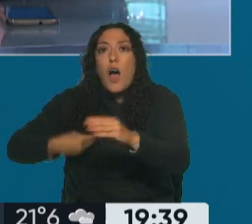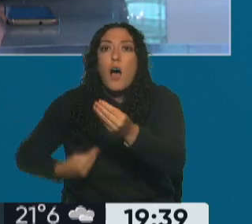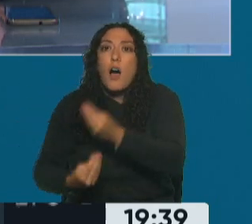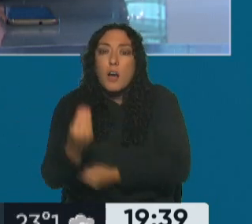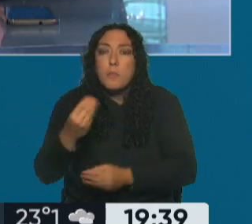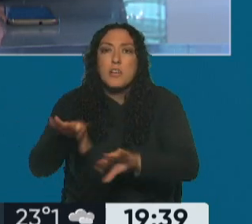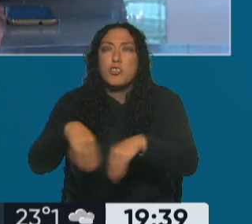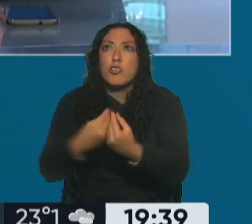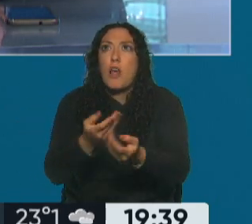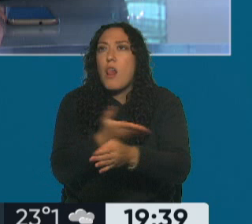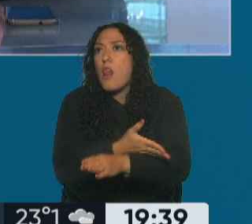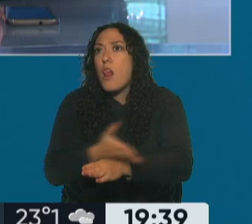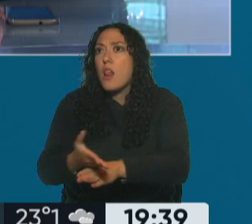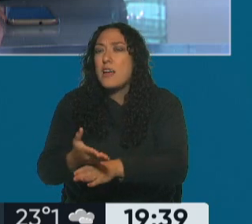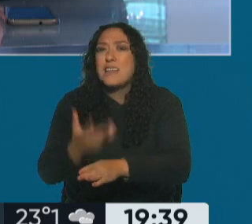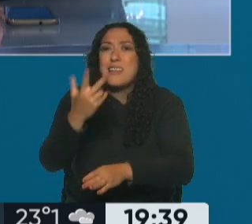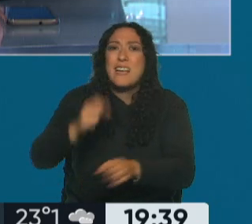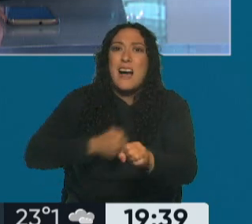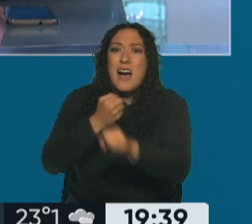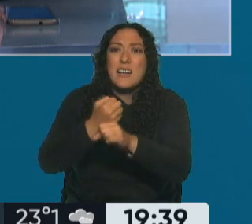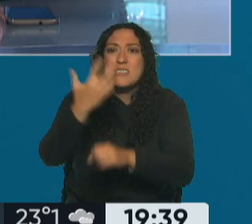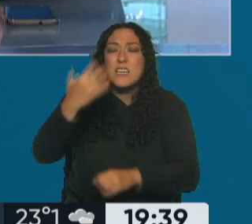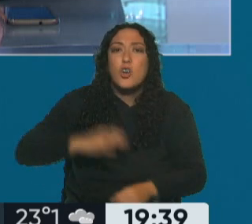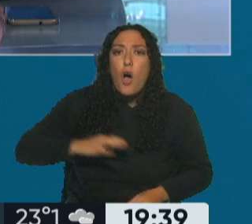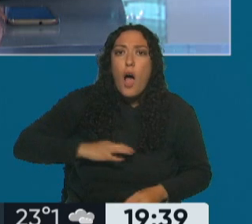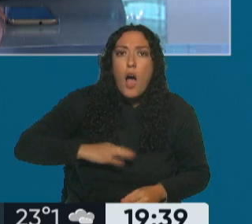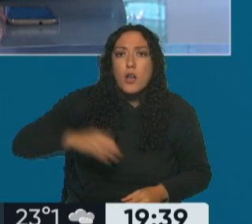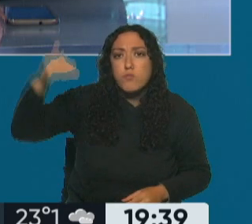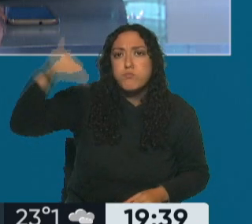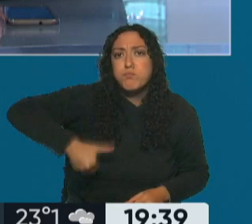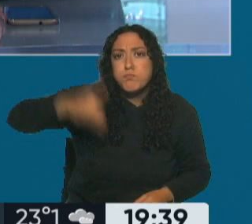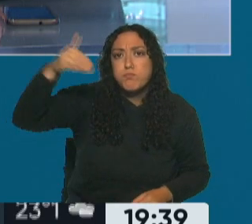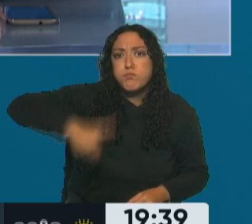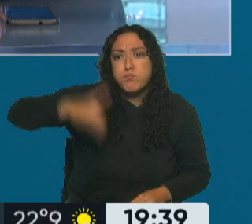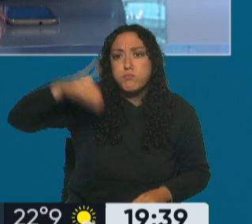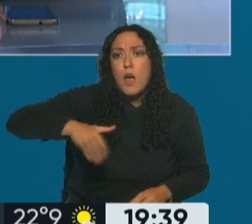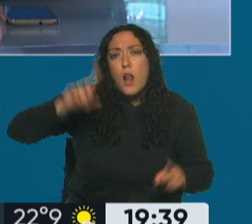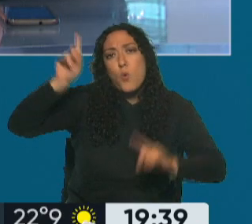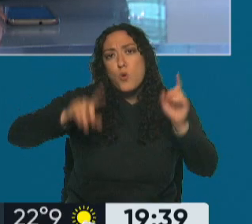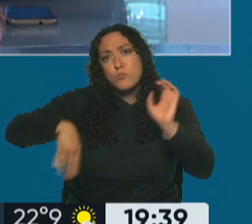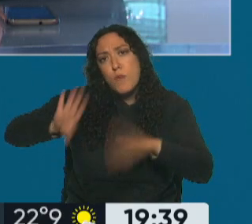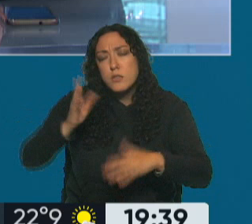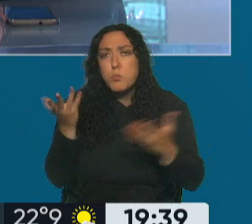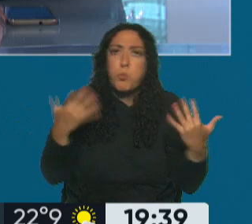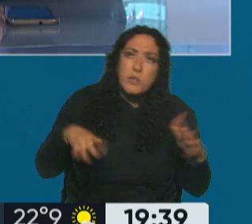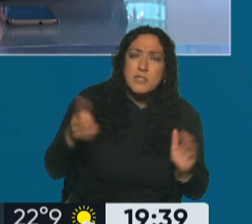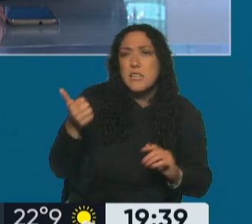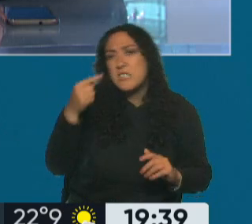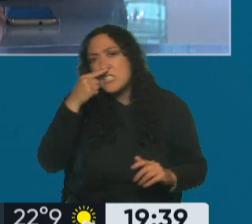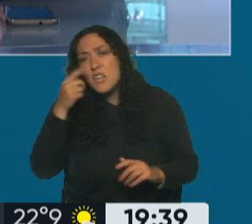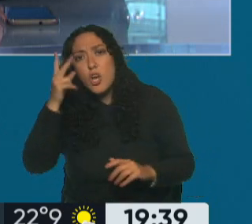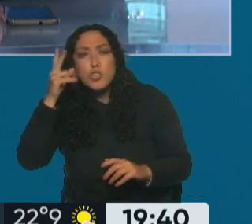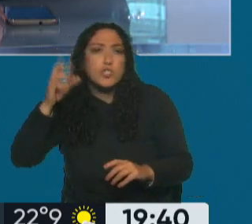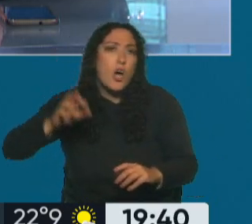en promedio entre 3 y 5 años en algunos casos bastante más en casos esporádicos pueden ser seis s y más